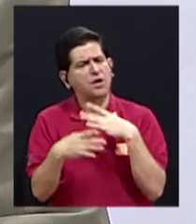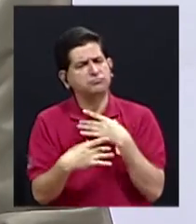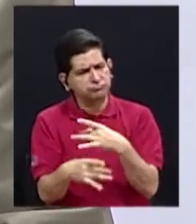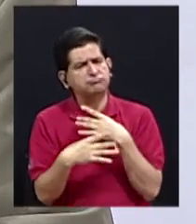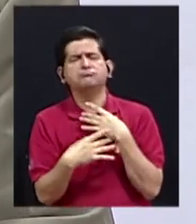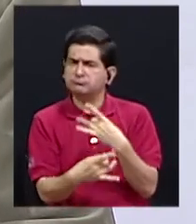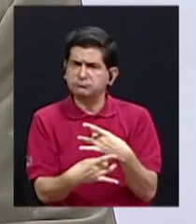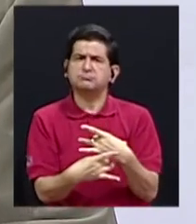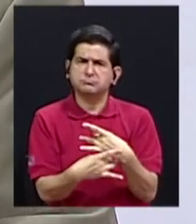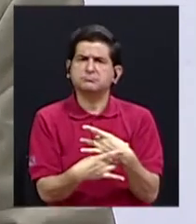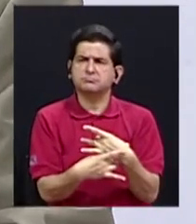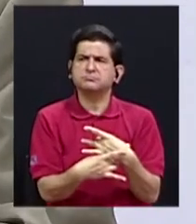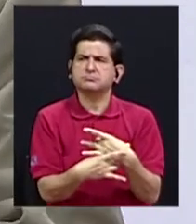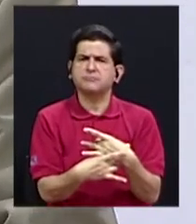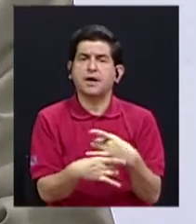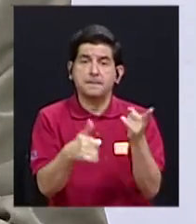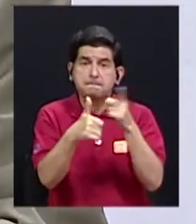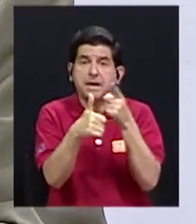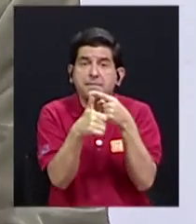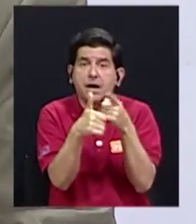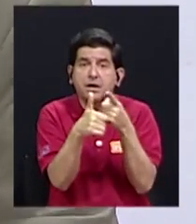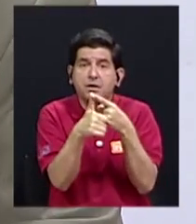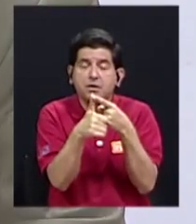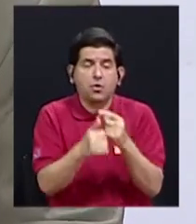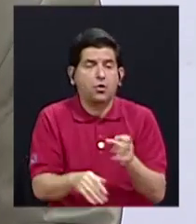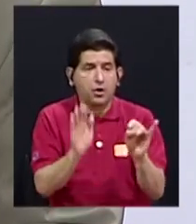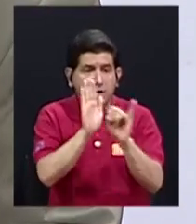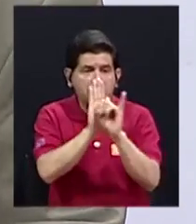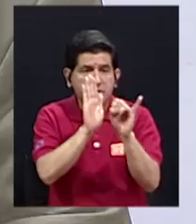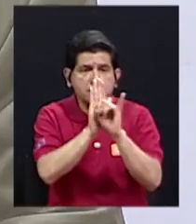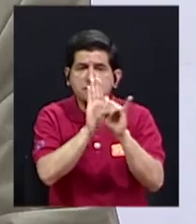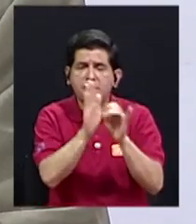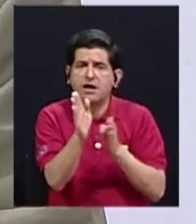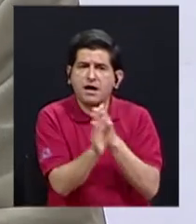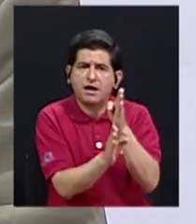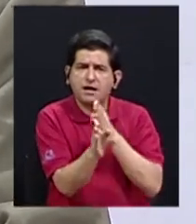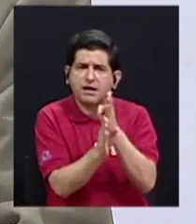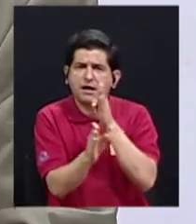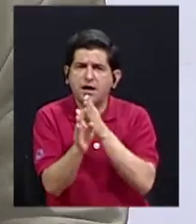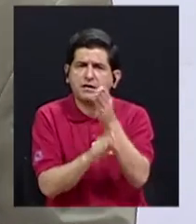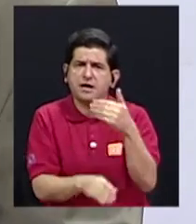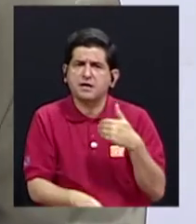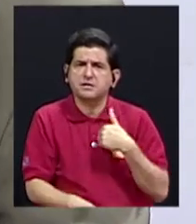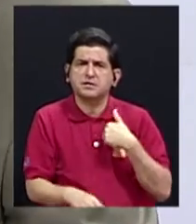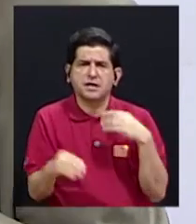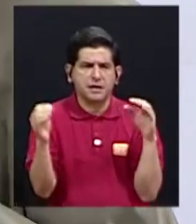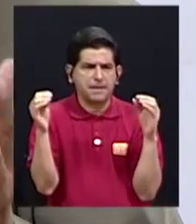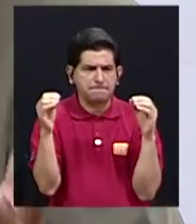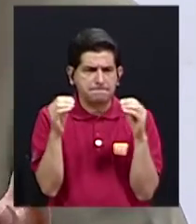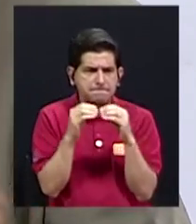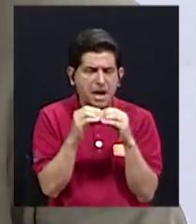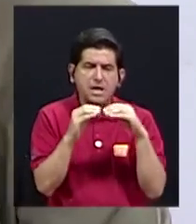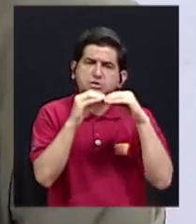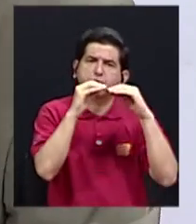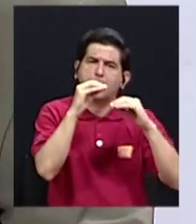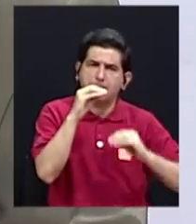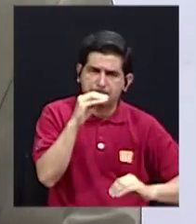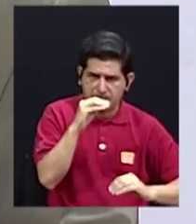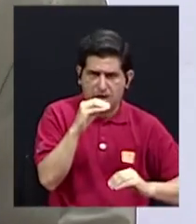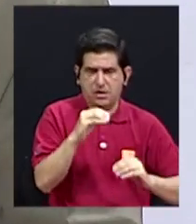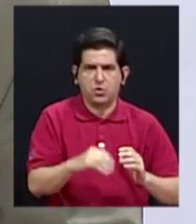y donde en primer lugar se puede identificar cuáles son las carreras que tienen más y menos